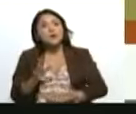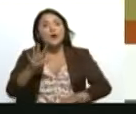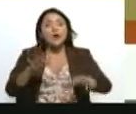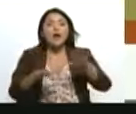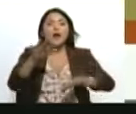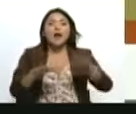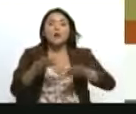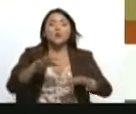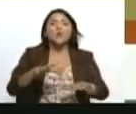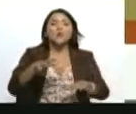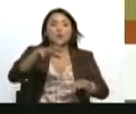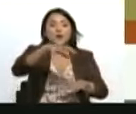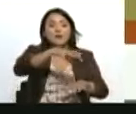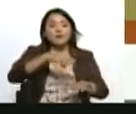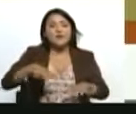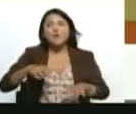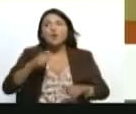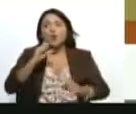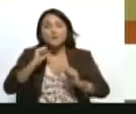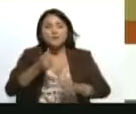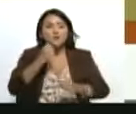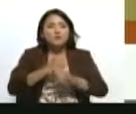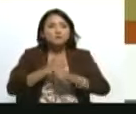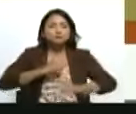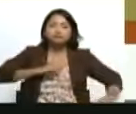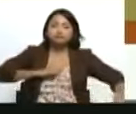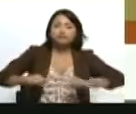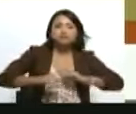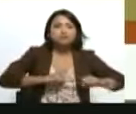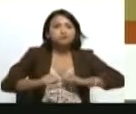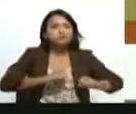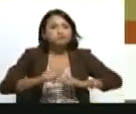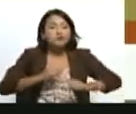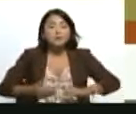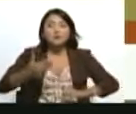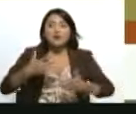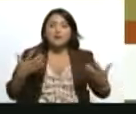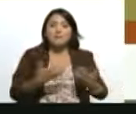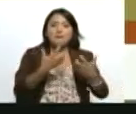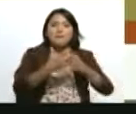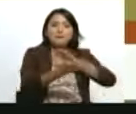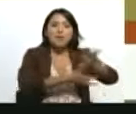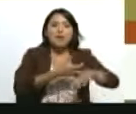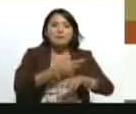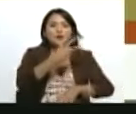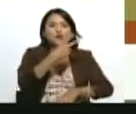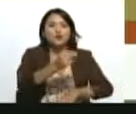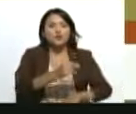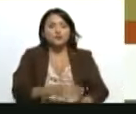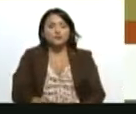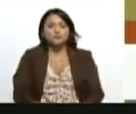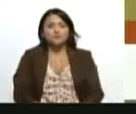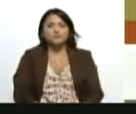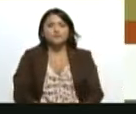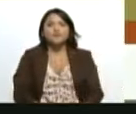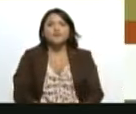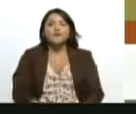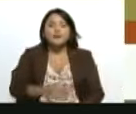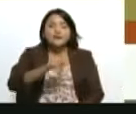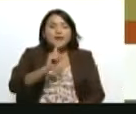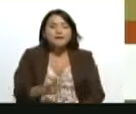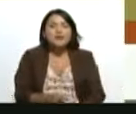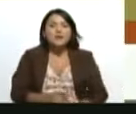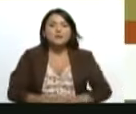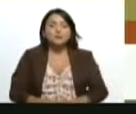activando con esta tarea. Fundamental que no haya anarquía. Unidad de mando. Unidad de mando para